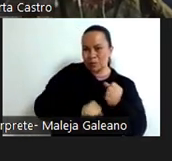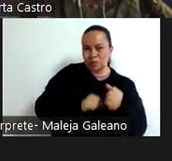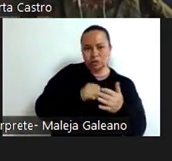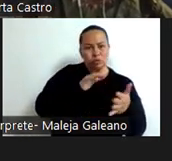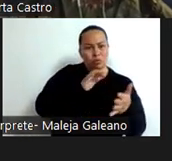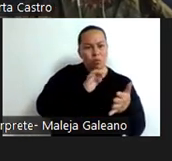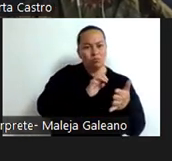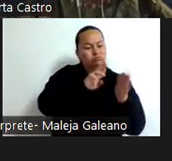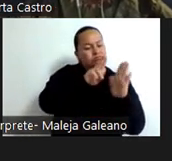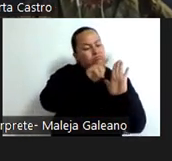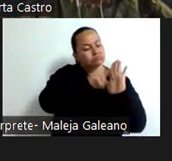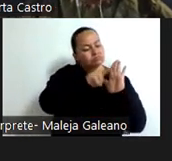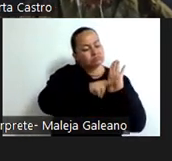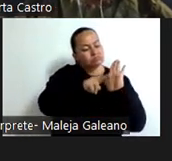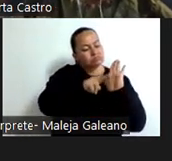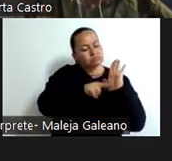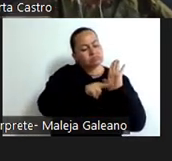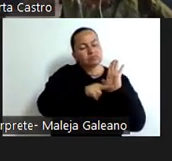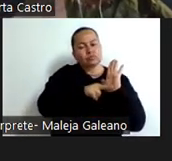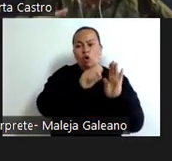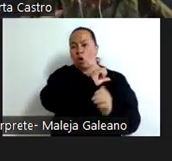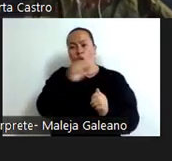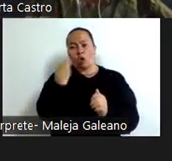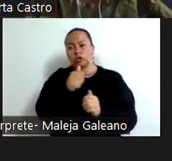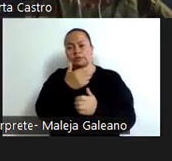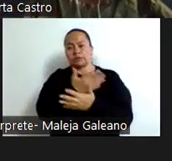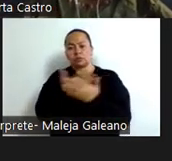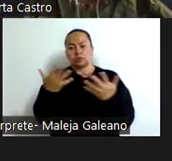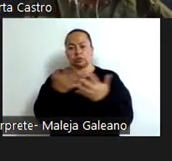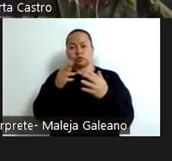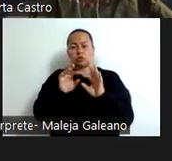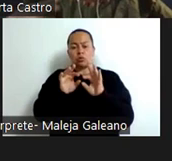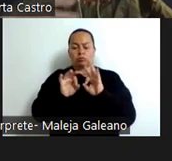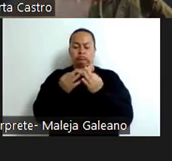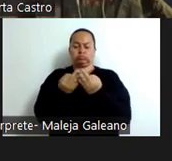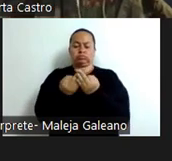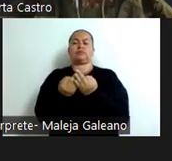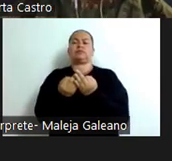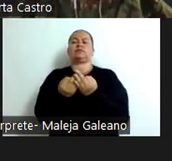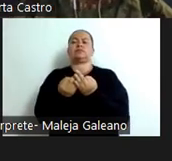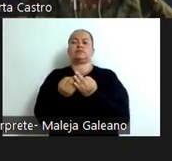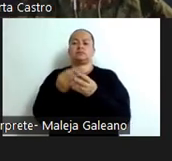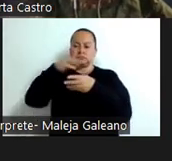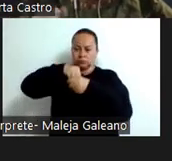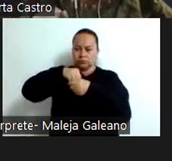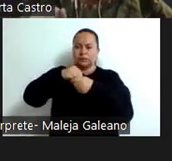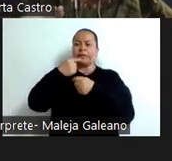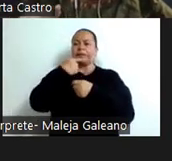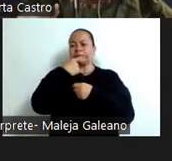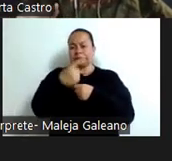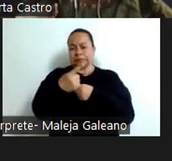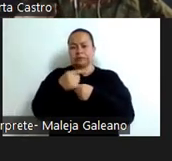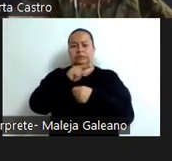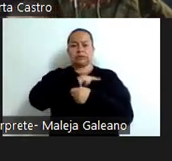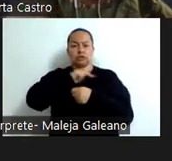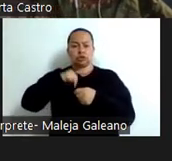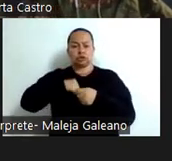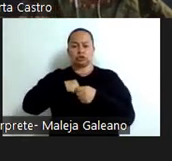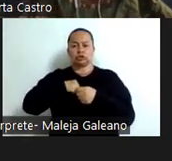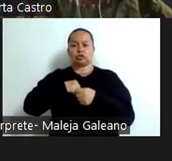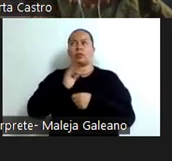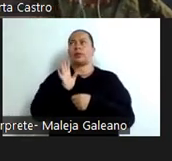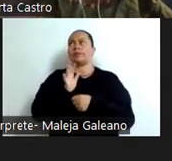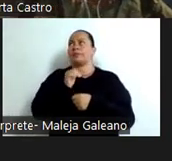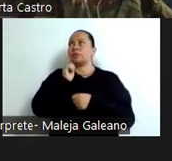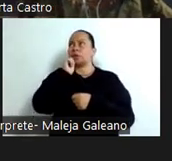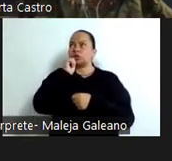tomar en cuenta otras cosas dentro del núcleo familiar por ejemplo dice que no se debe sacrificar el goce de los